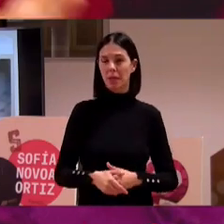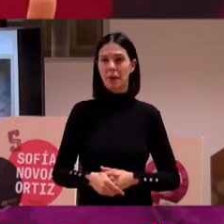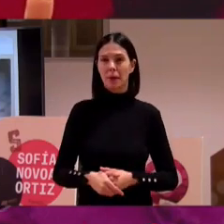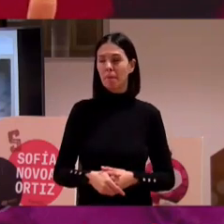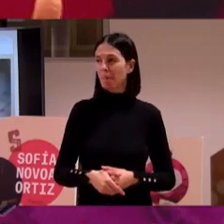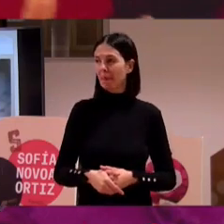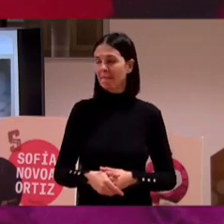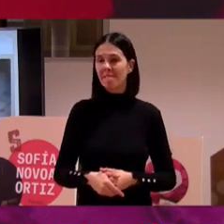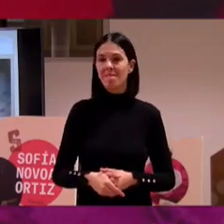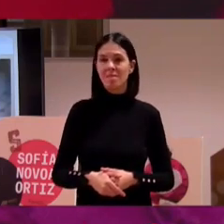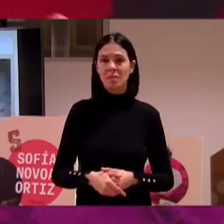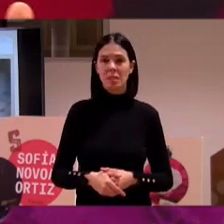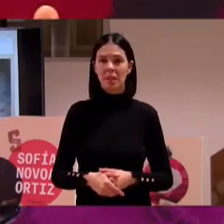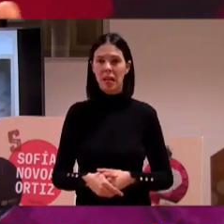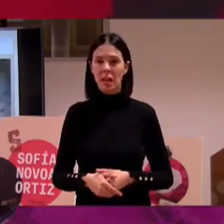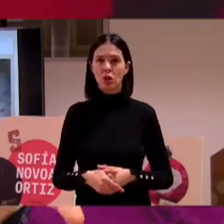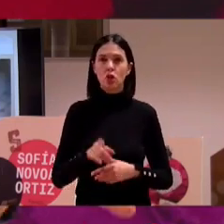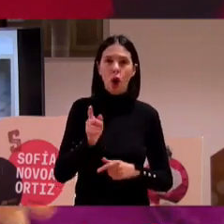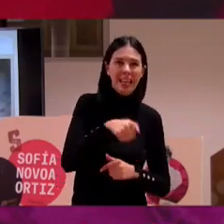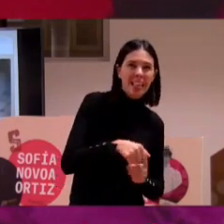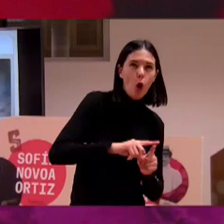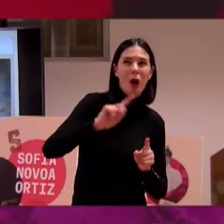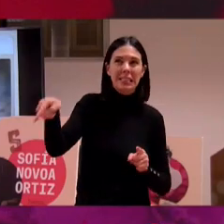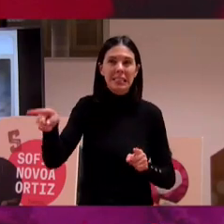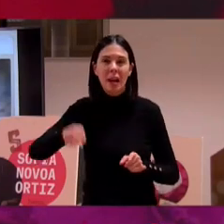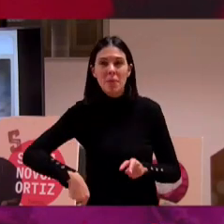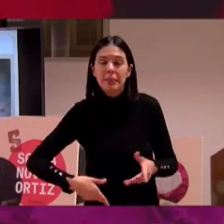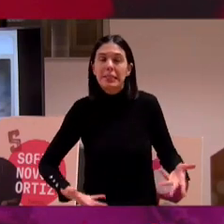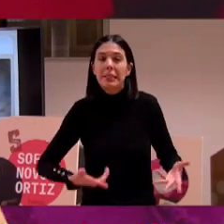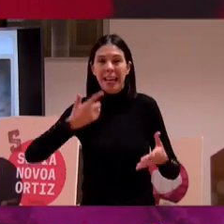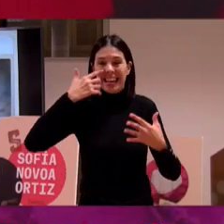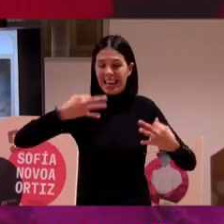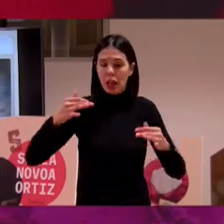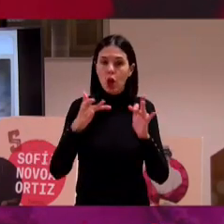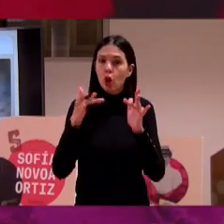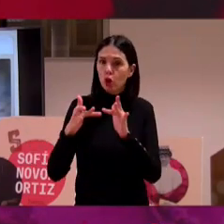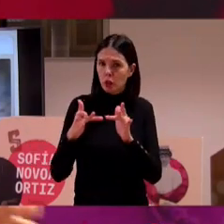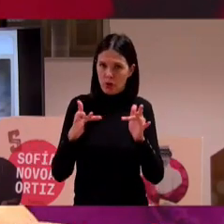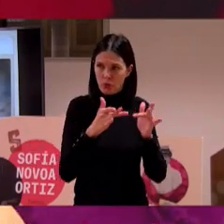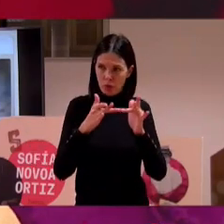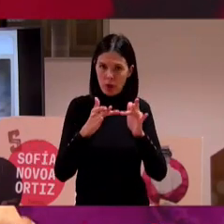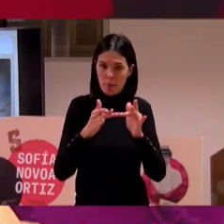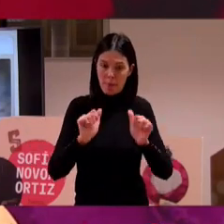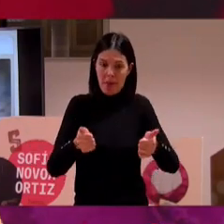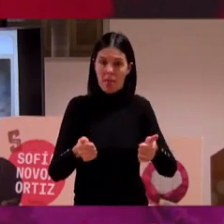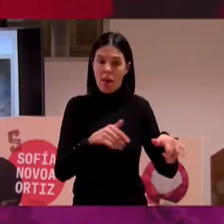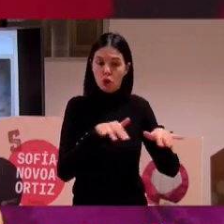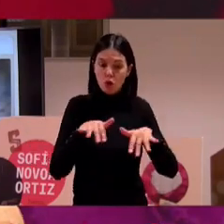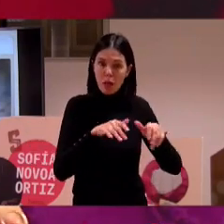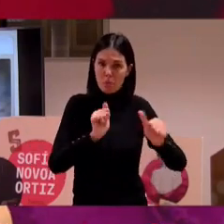só de alí ou de aquí. É que, en realidade, o contacto que comeza a ter